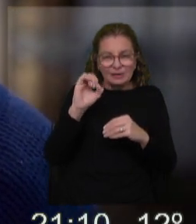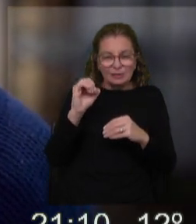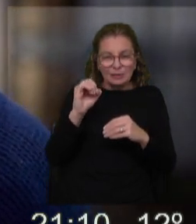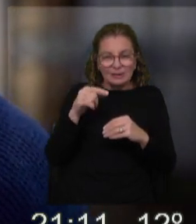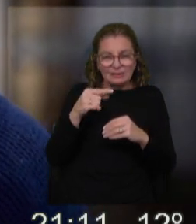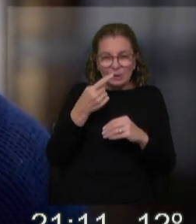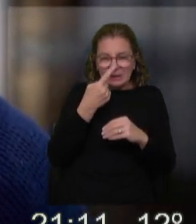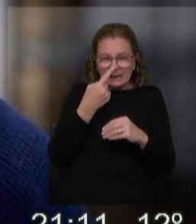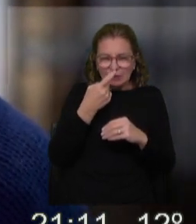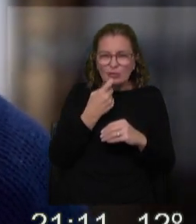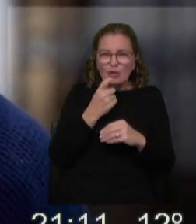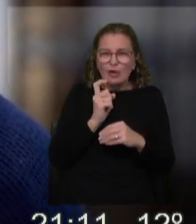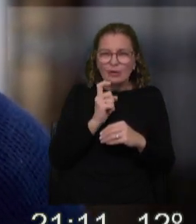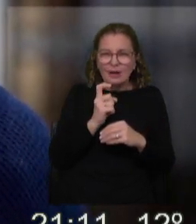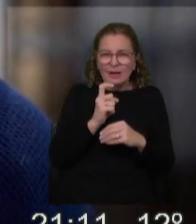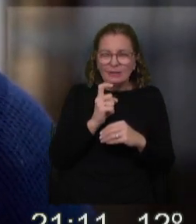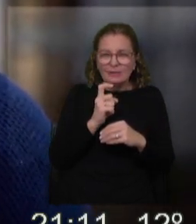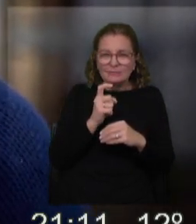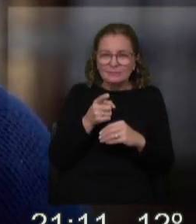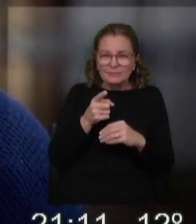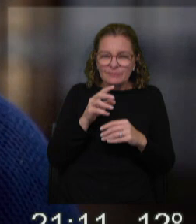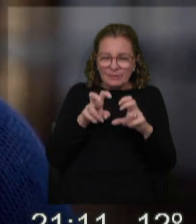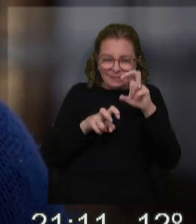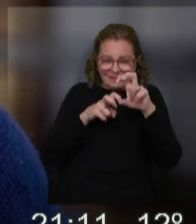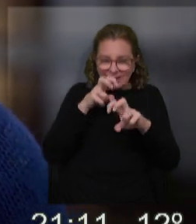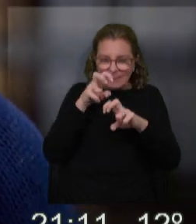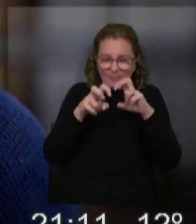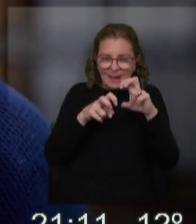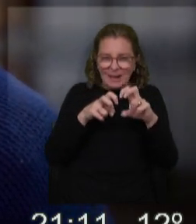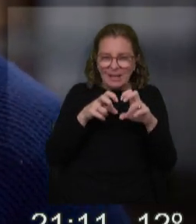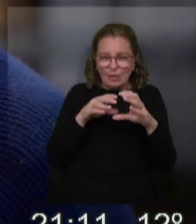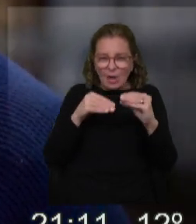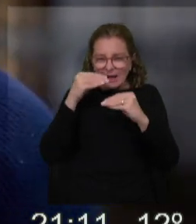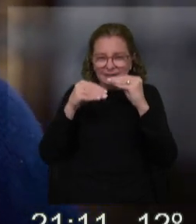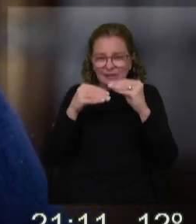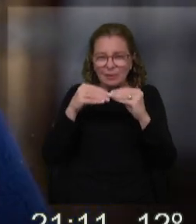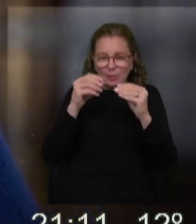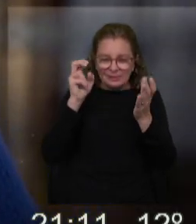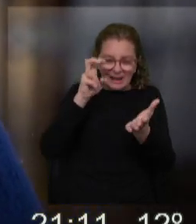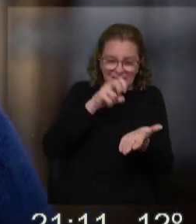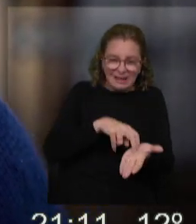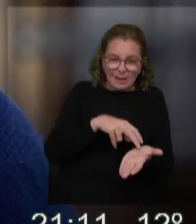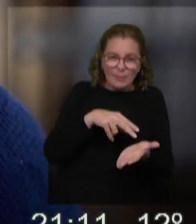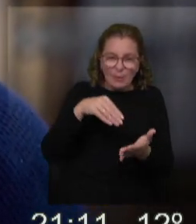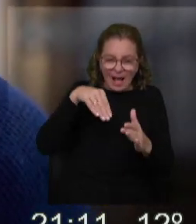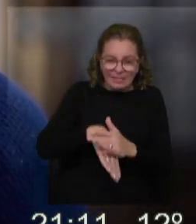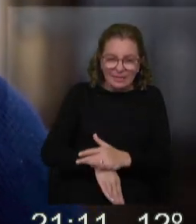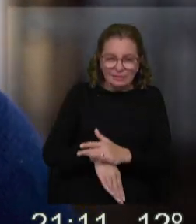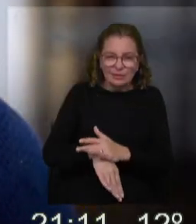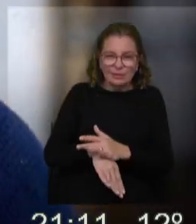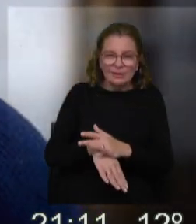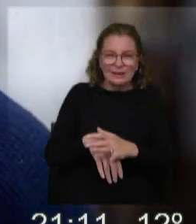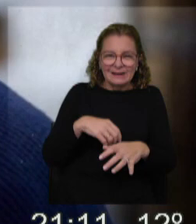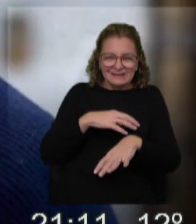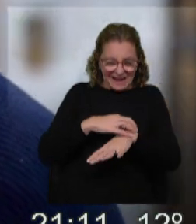de nariz colorada había armado. Y nos trepábamos encima de las parvas y saltábamos hundiéndonos, arañándonos